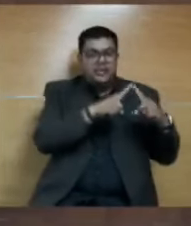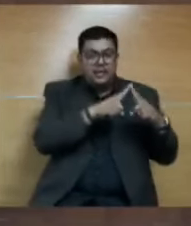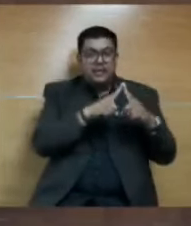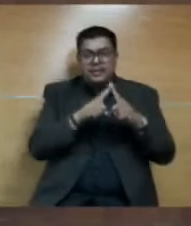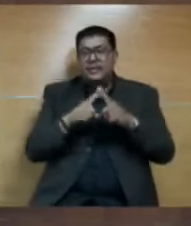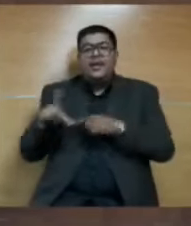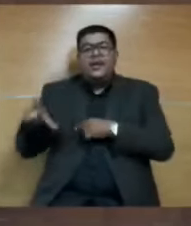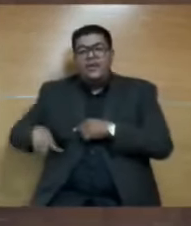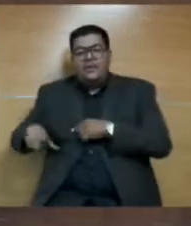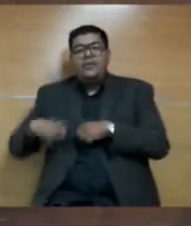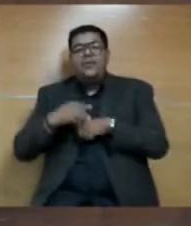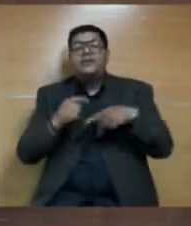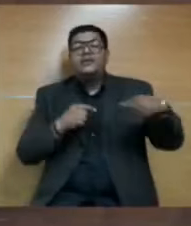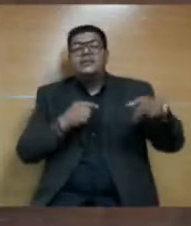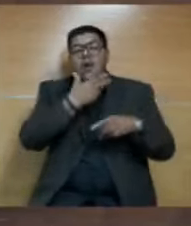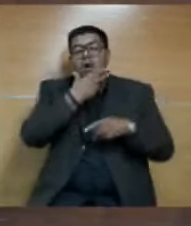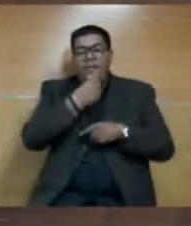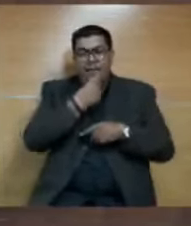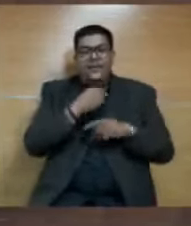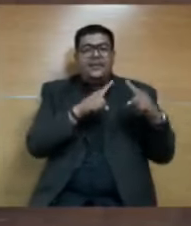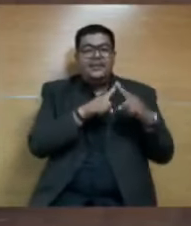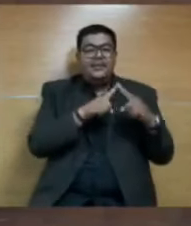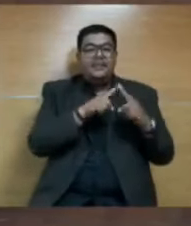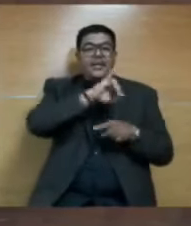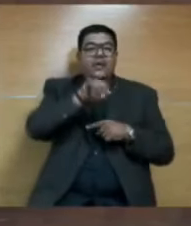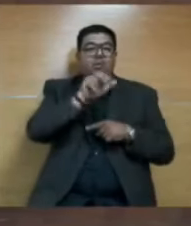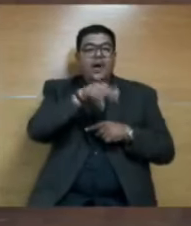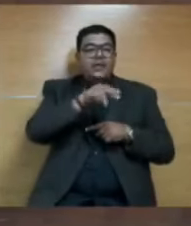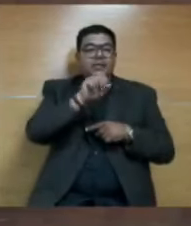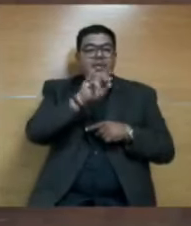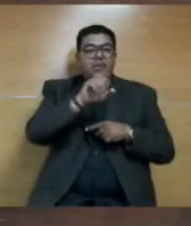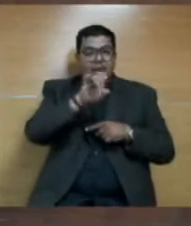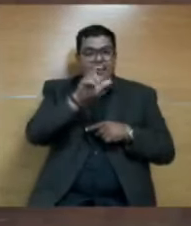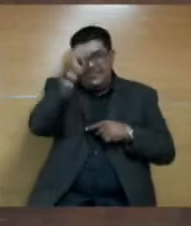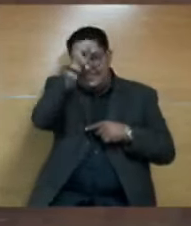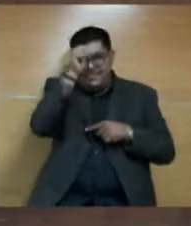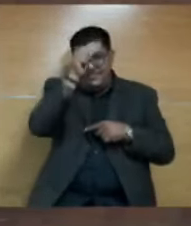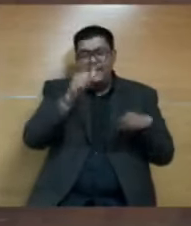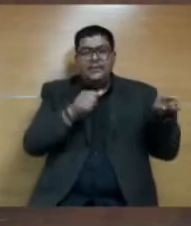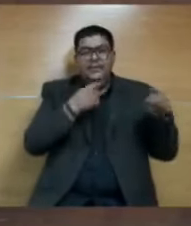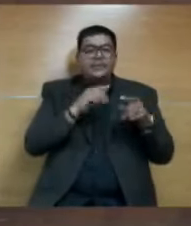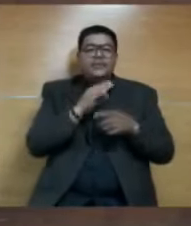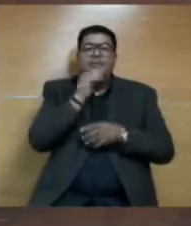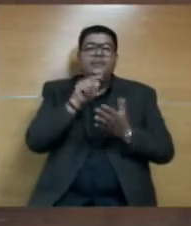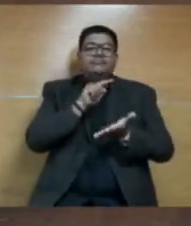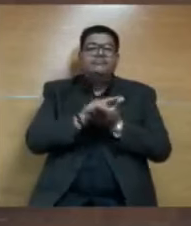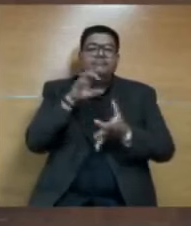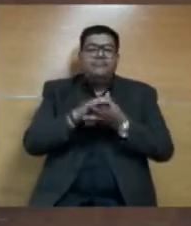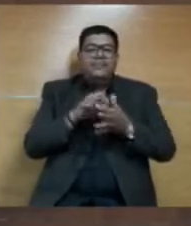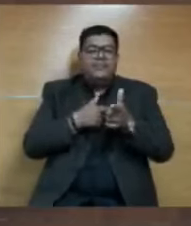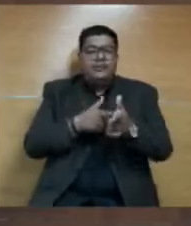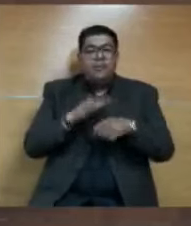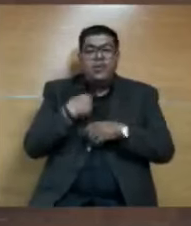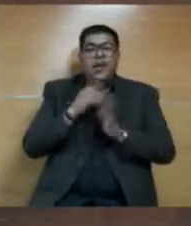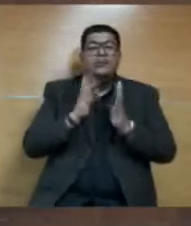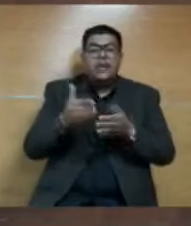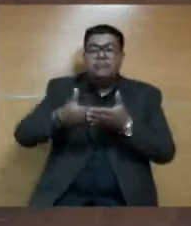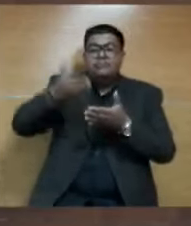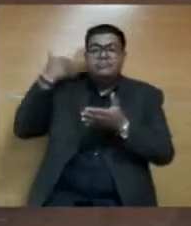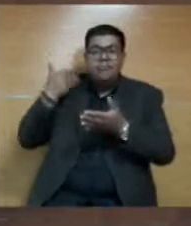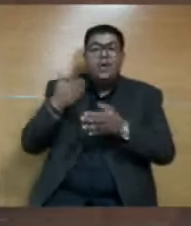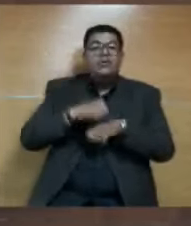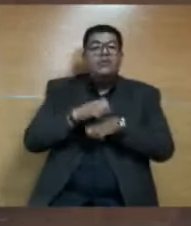de un mensaje del cardenal Juan Sandoval Íñiguez, se propone calificarlo como inoperante, porque en la sentencia emitida por esta sala